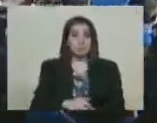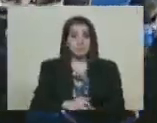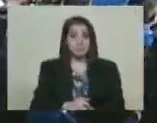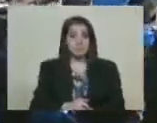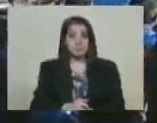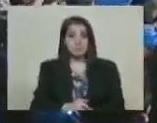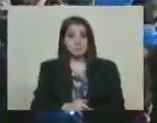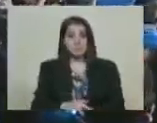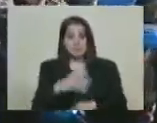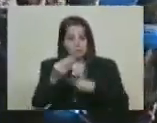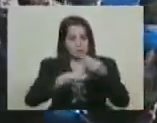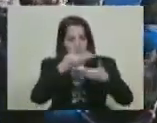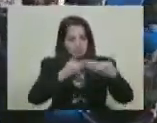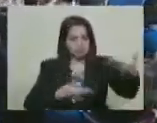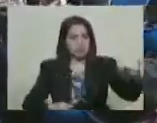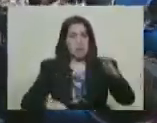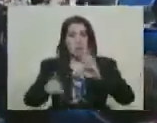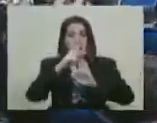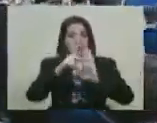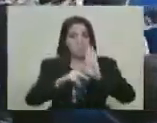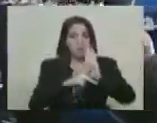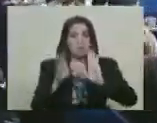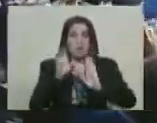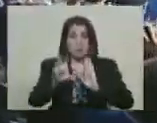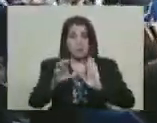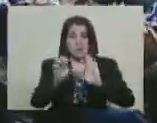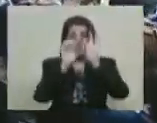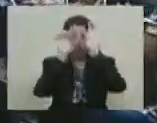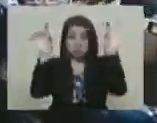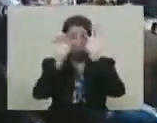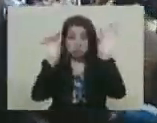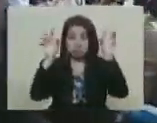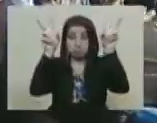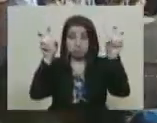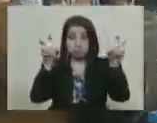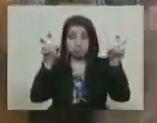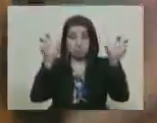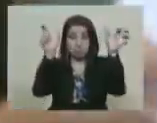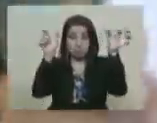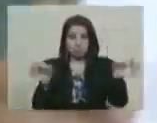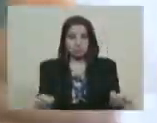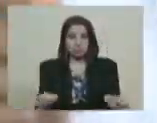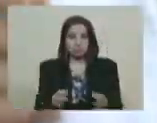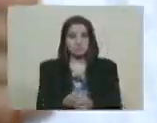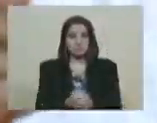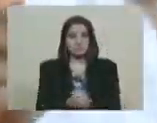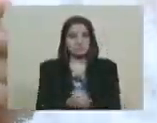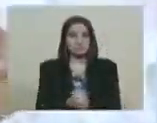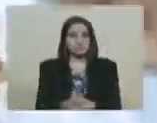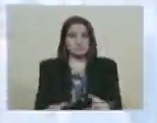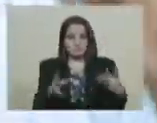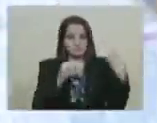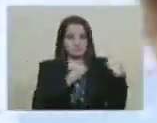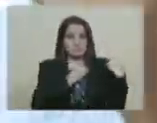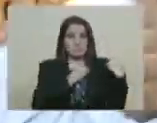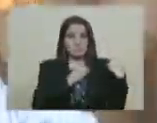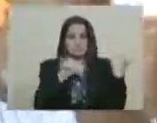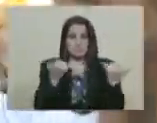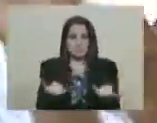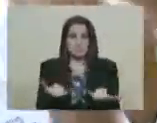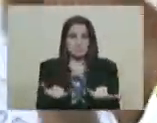Colóquese de esa manera en el plan de la patria, en su encabezado fundamental. Lo asumo. Desde